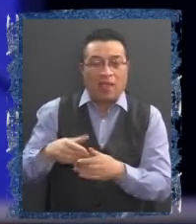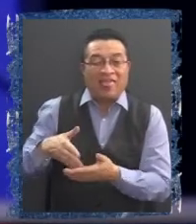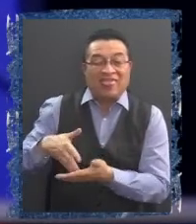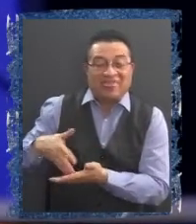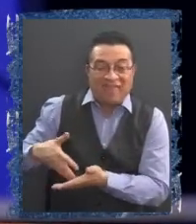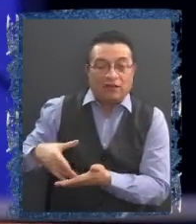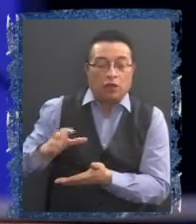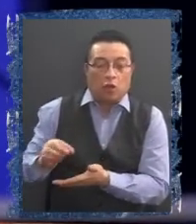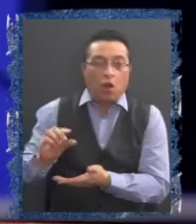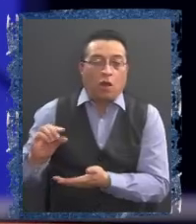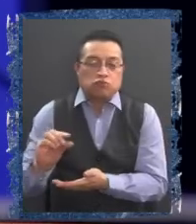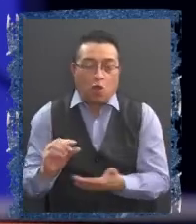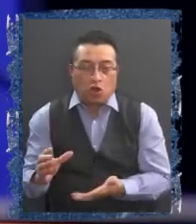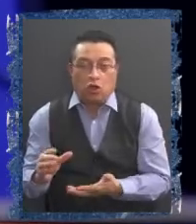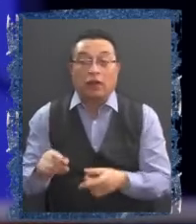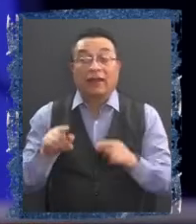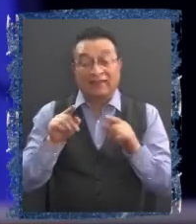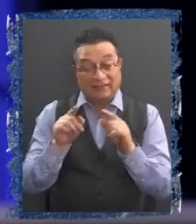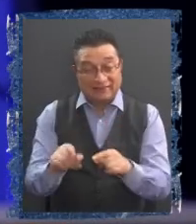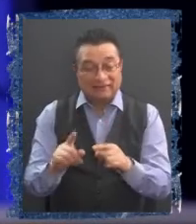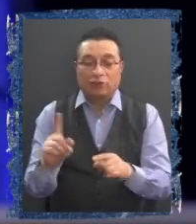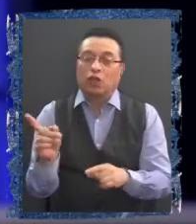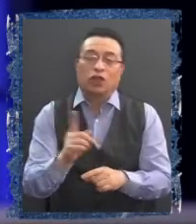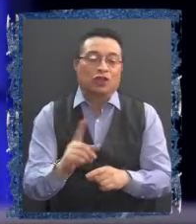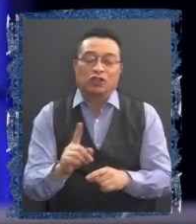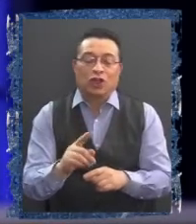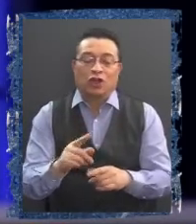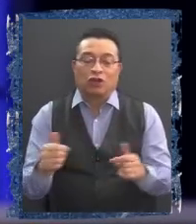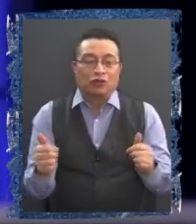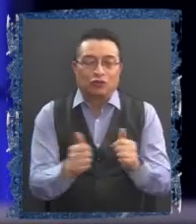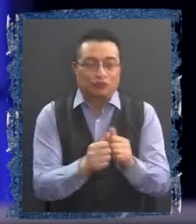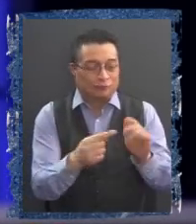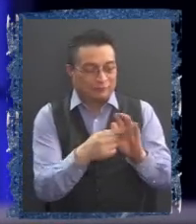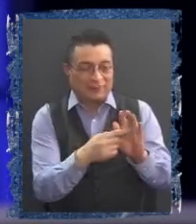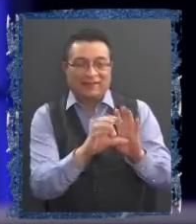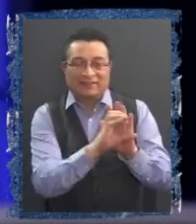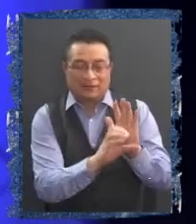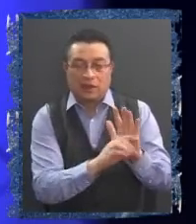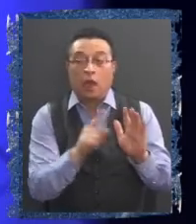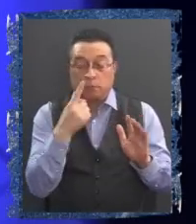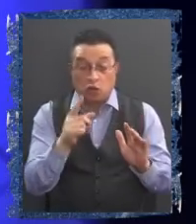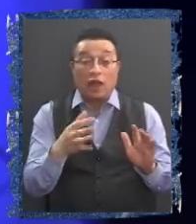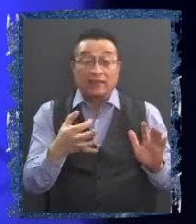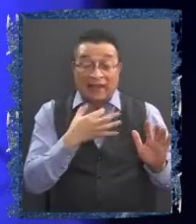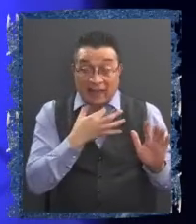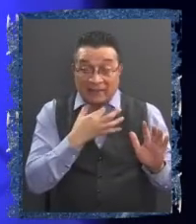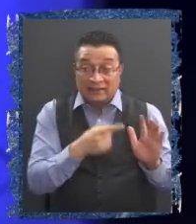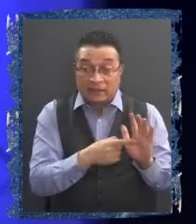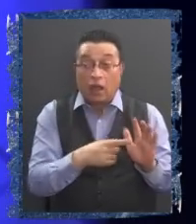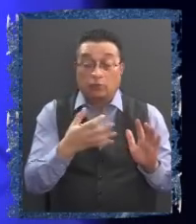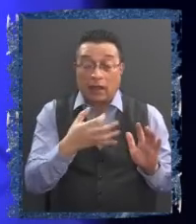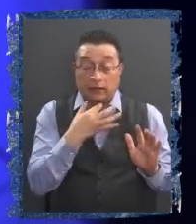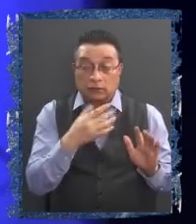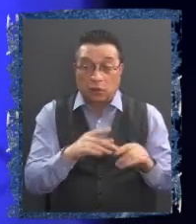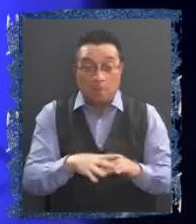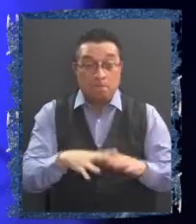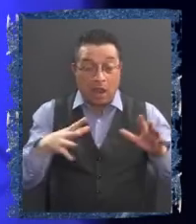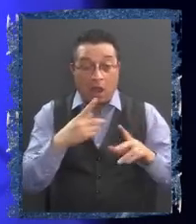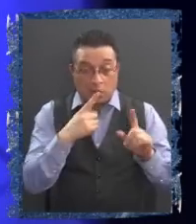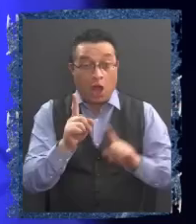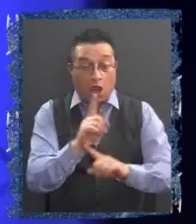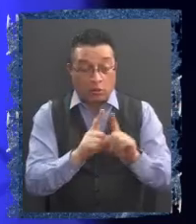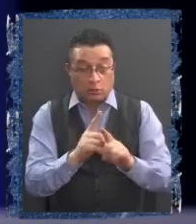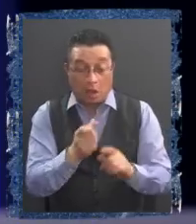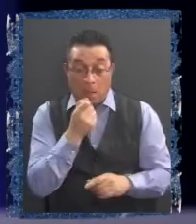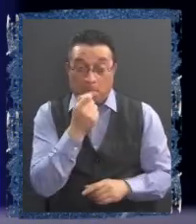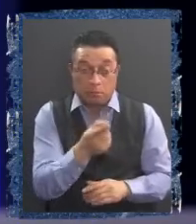inexistente. Sí. Entonces el tema no pasa por el texto de la Constitución. Pero si esto lo garantiza, si esta Constitución lo garantiza más, ¿no habrá más argumento para pedir este reclamo? El